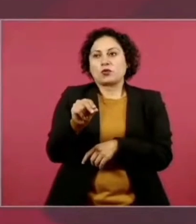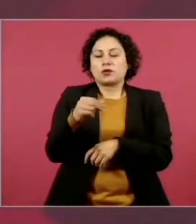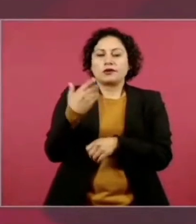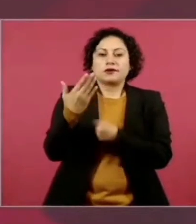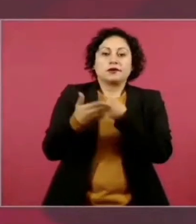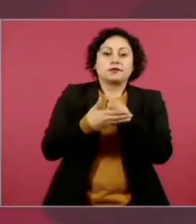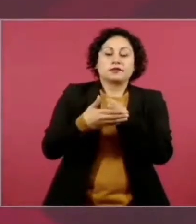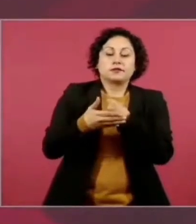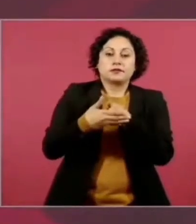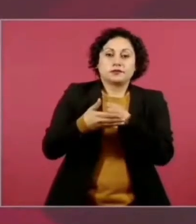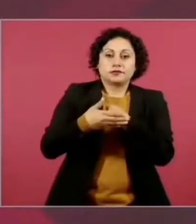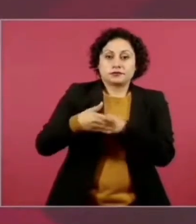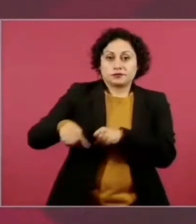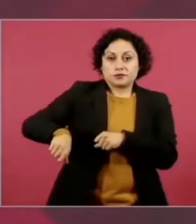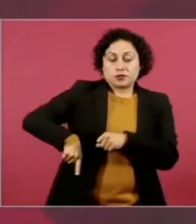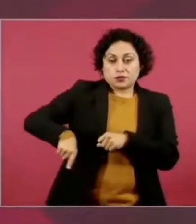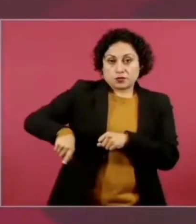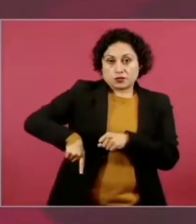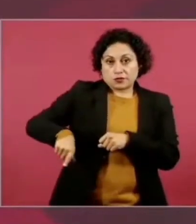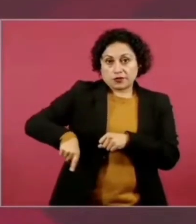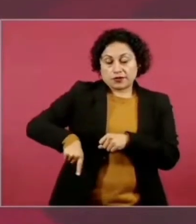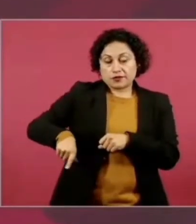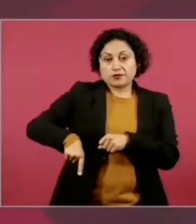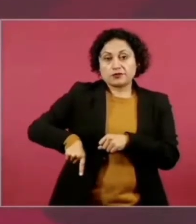los que privatizaron